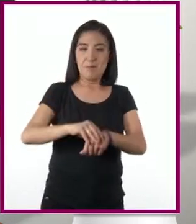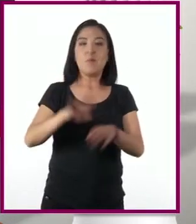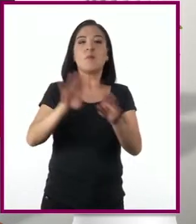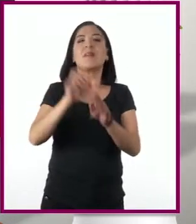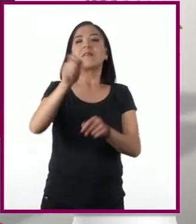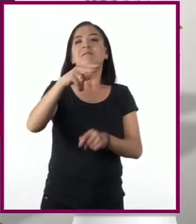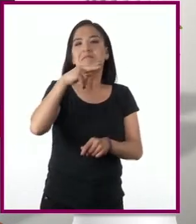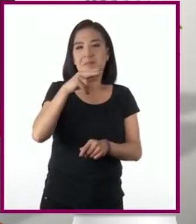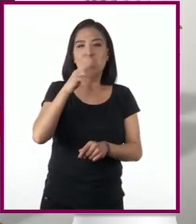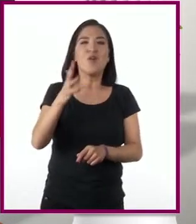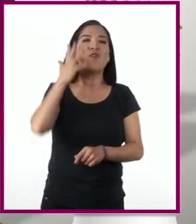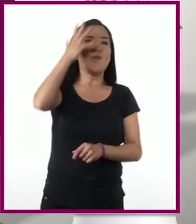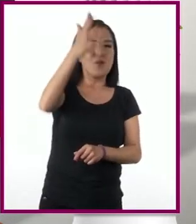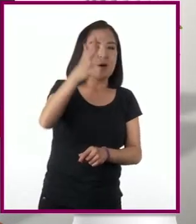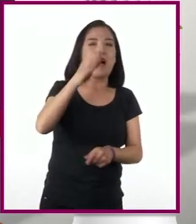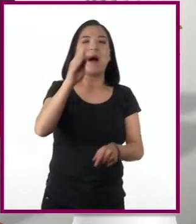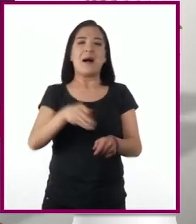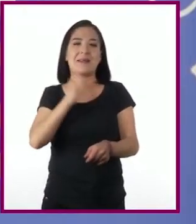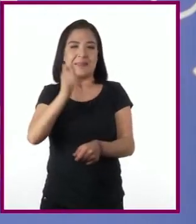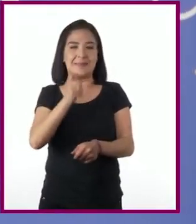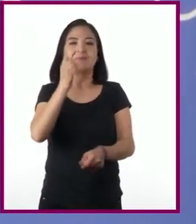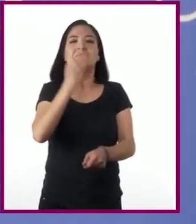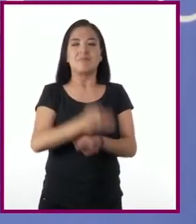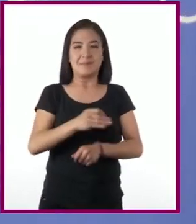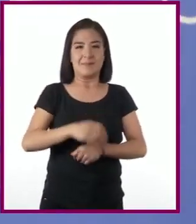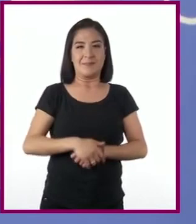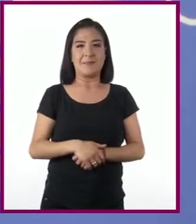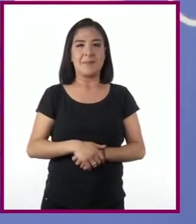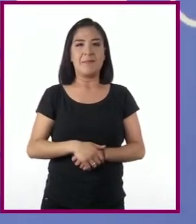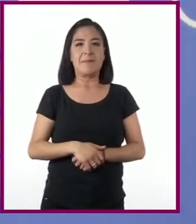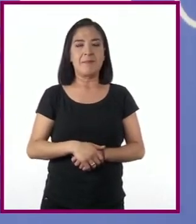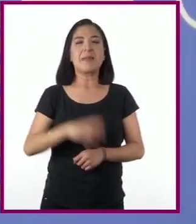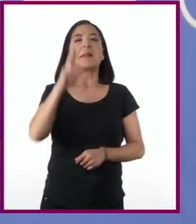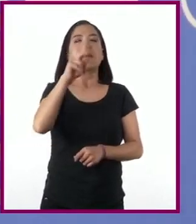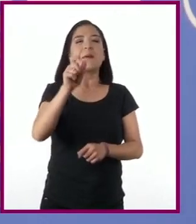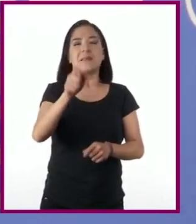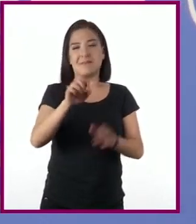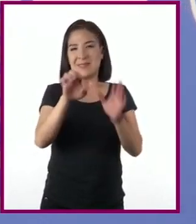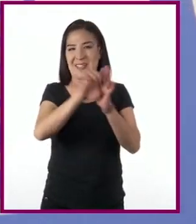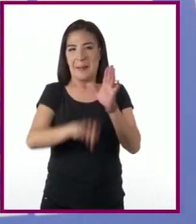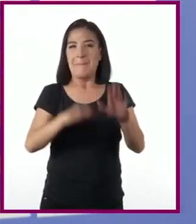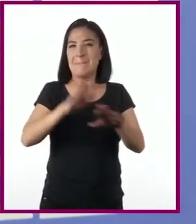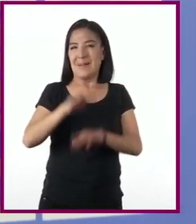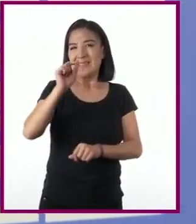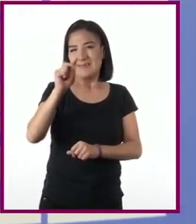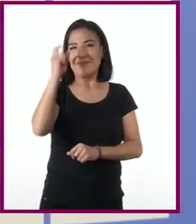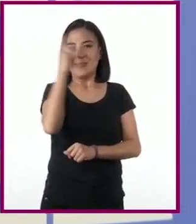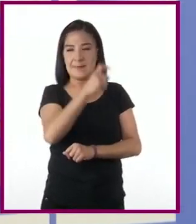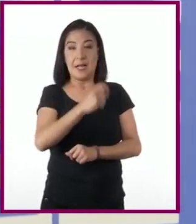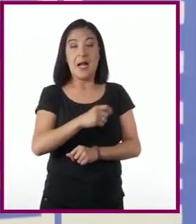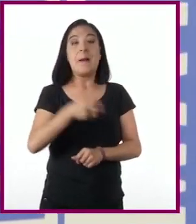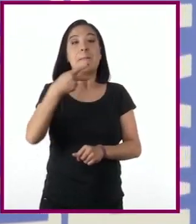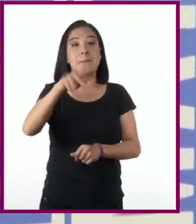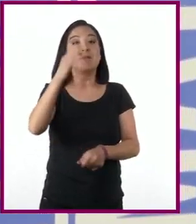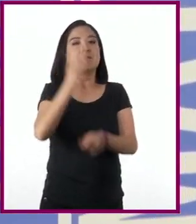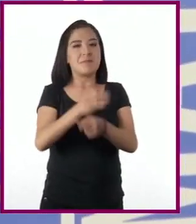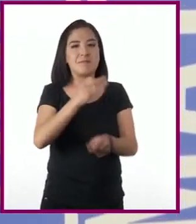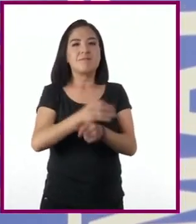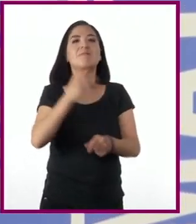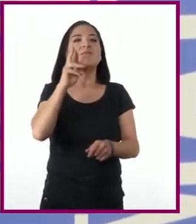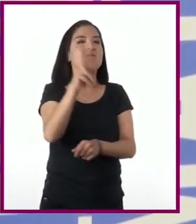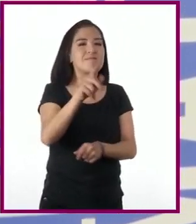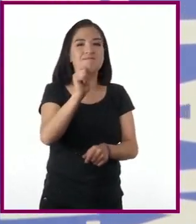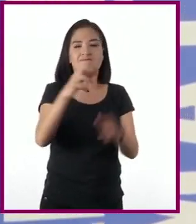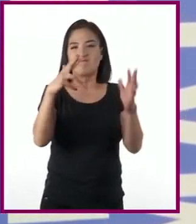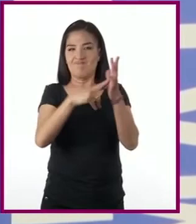futuro y otro en participio. Veamos un ejemplo un poco más complejo. Pero ahora apliquemos el reglamento